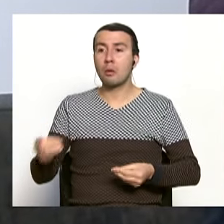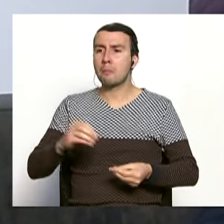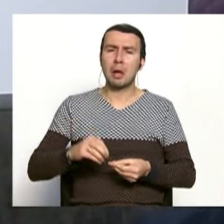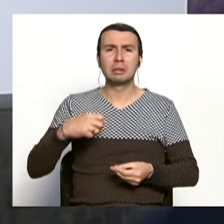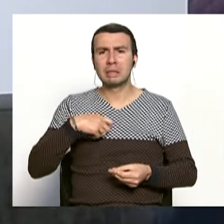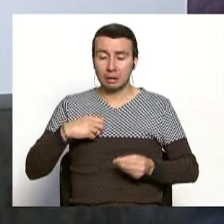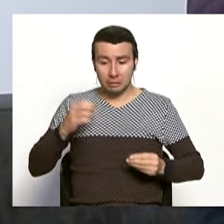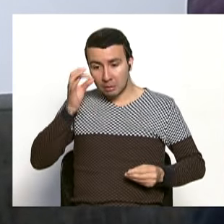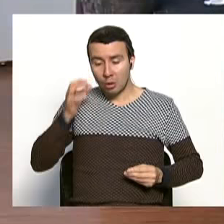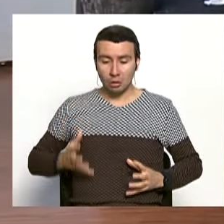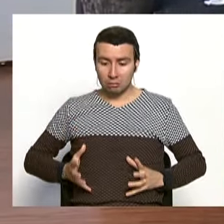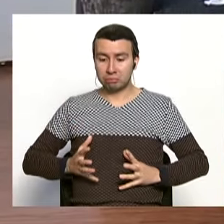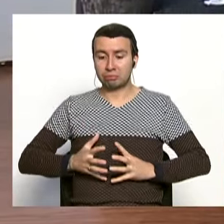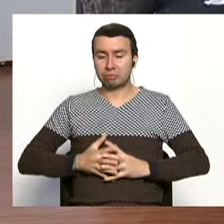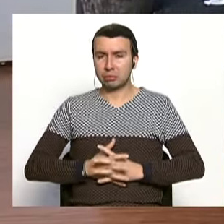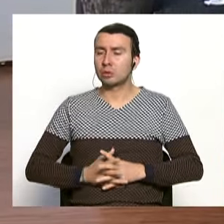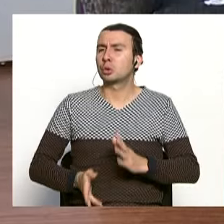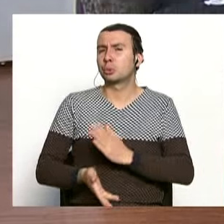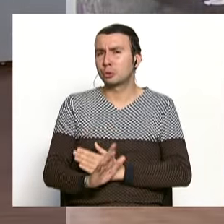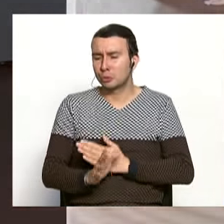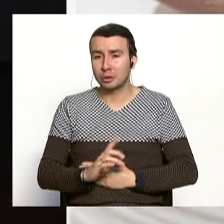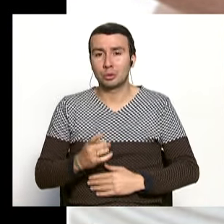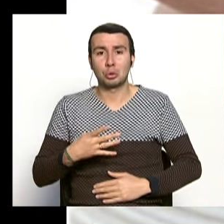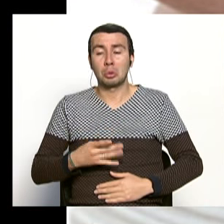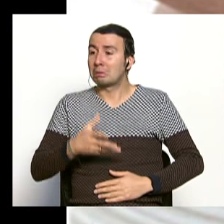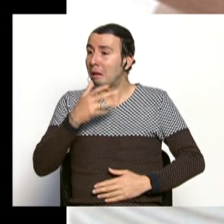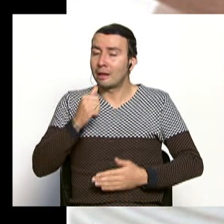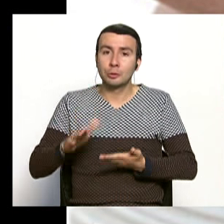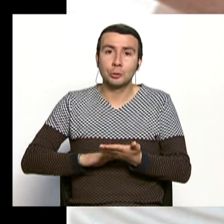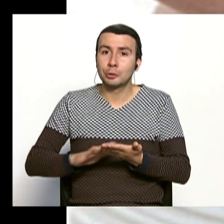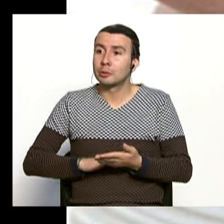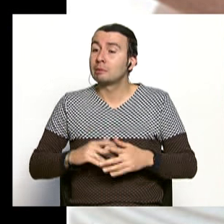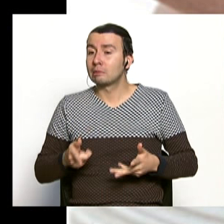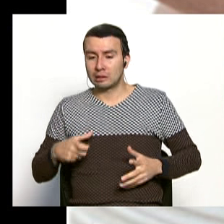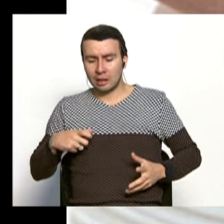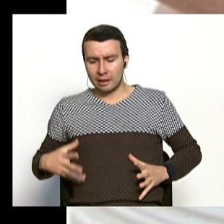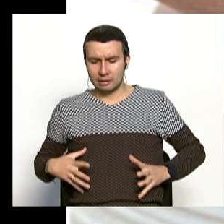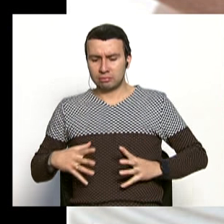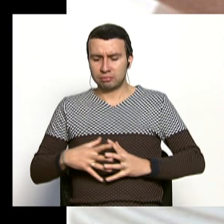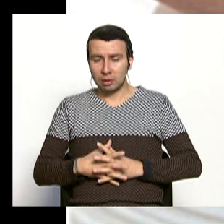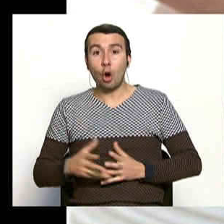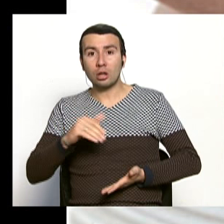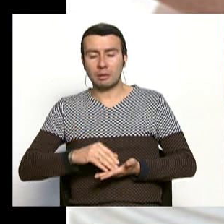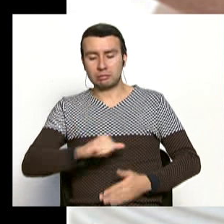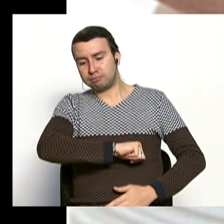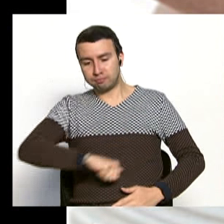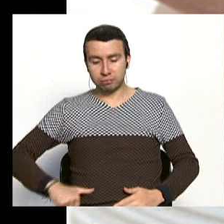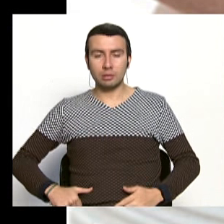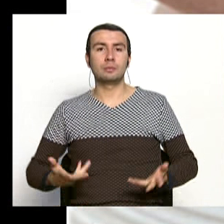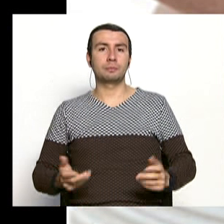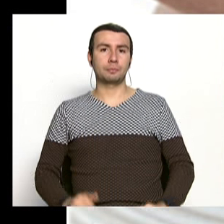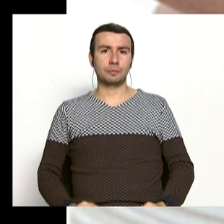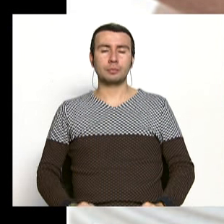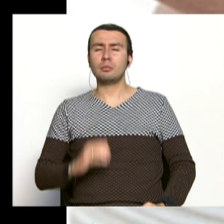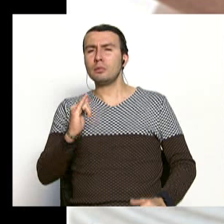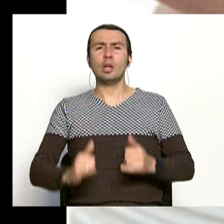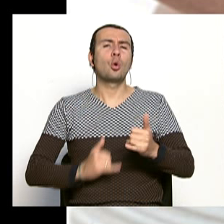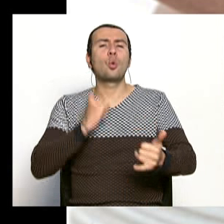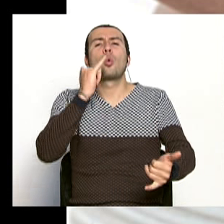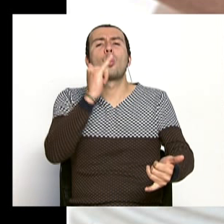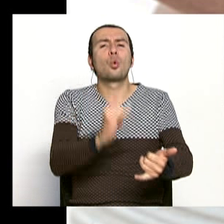tienen adherencia vamos porque siguió el dolor porque no se han mejorado el dolor Entonces tiene adherencias vamos a volverla a operar y el último